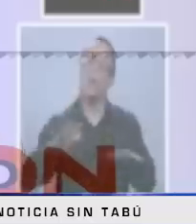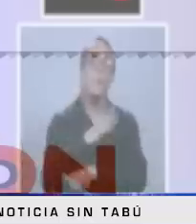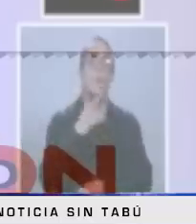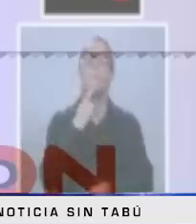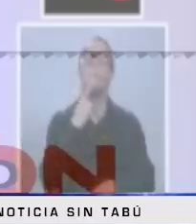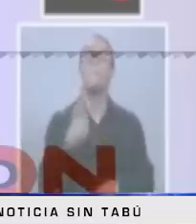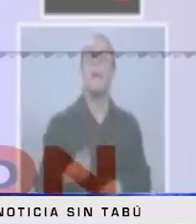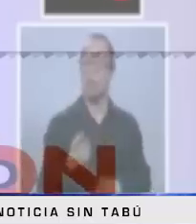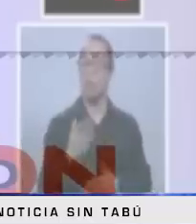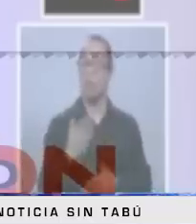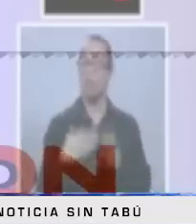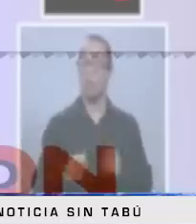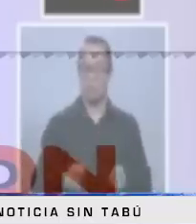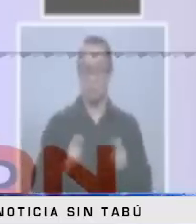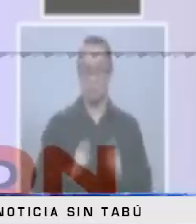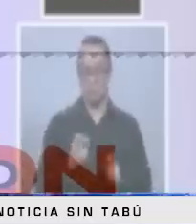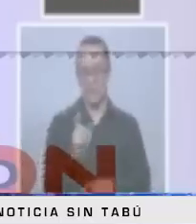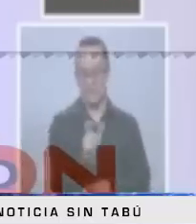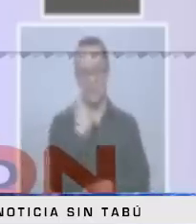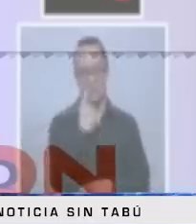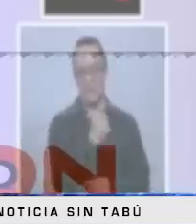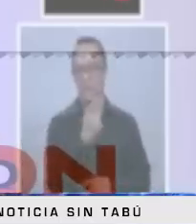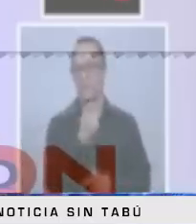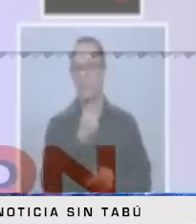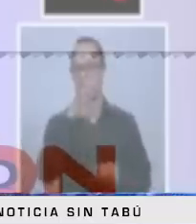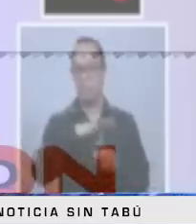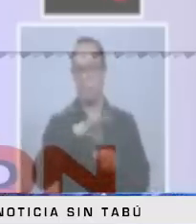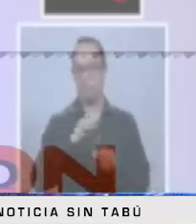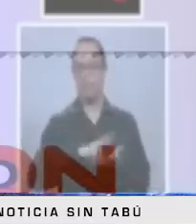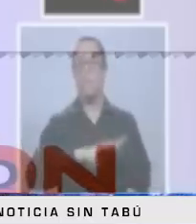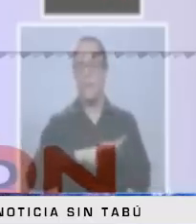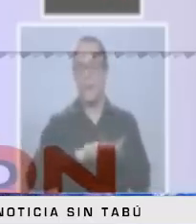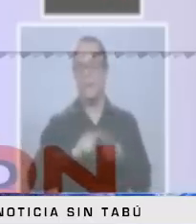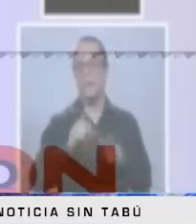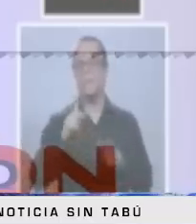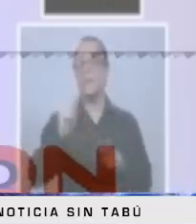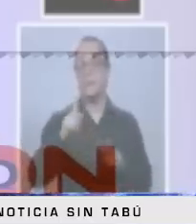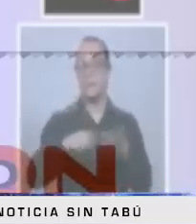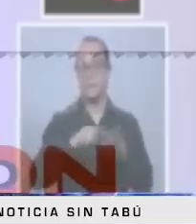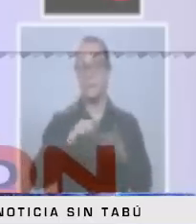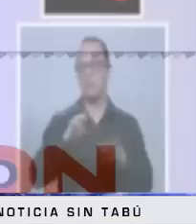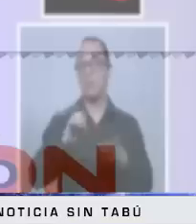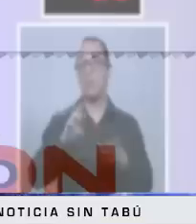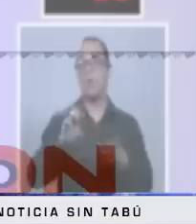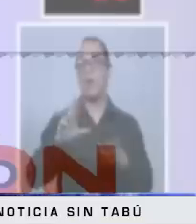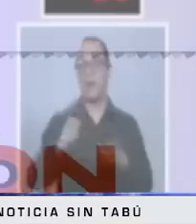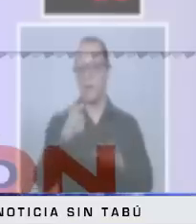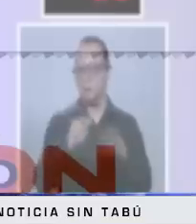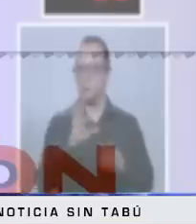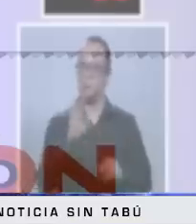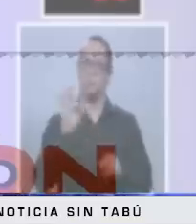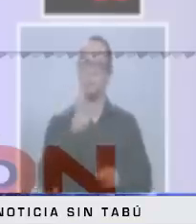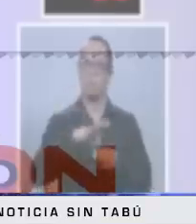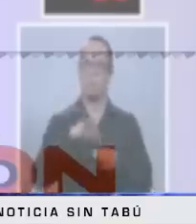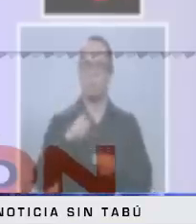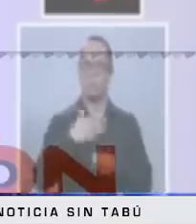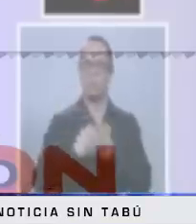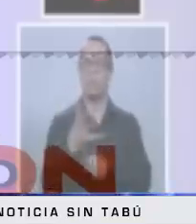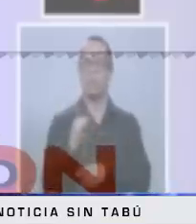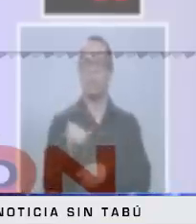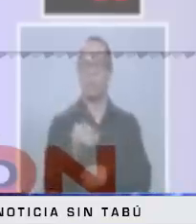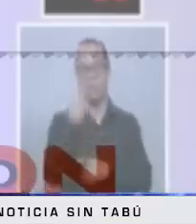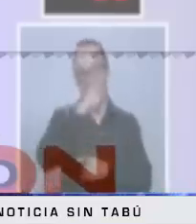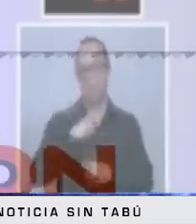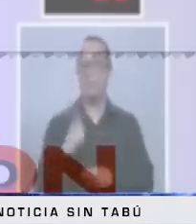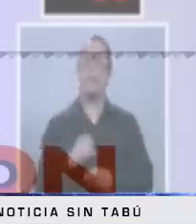gobernar por una de nosotros está aquí. Vota por el Partido Verde, por el Partido de Trabajo y por Morena este 4 de junio. Porque podemos darles una lección